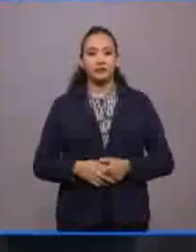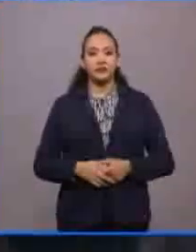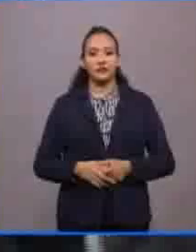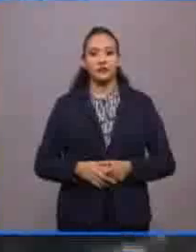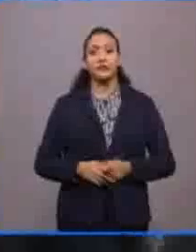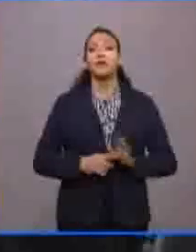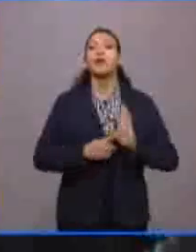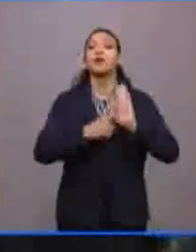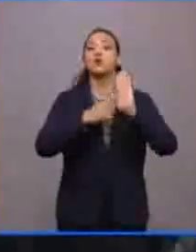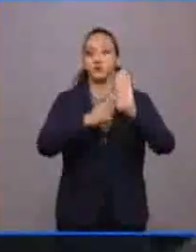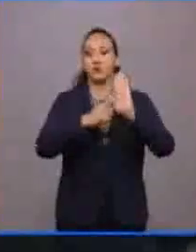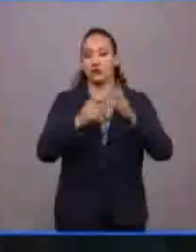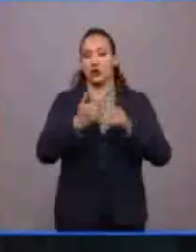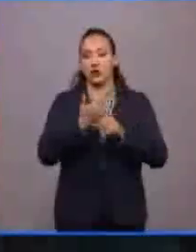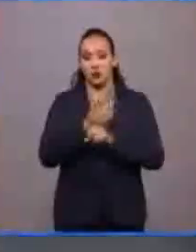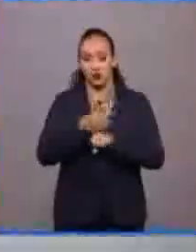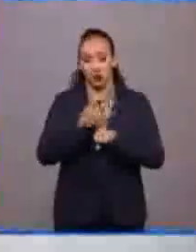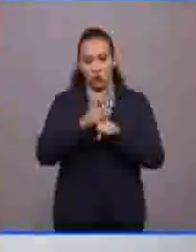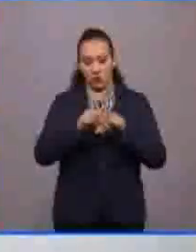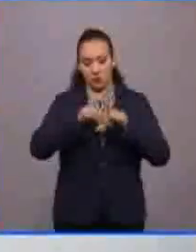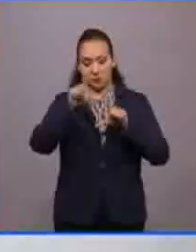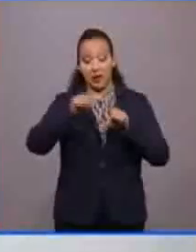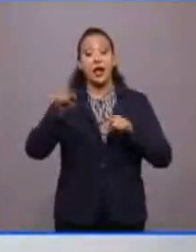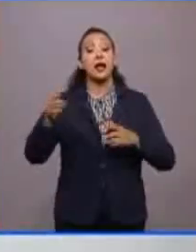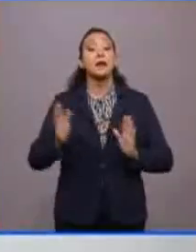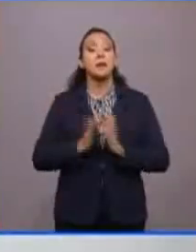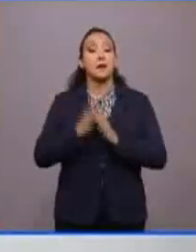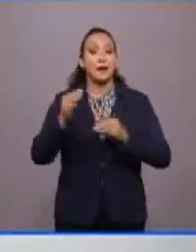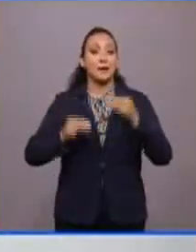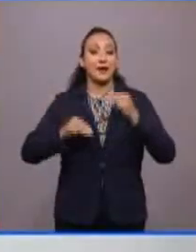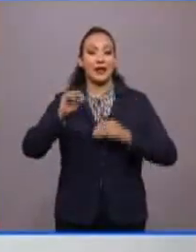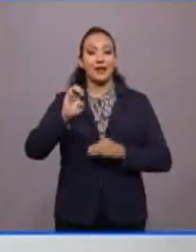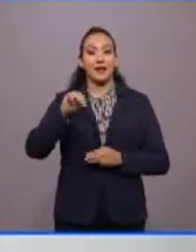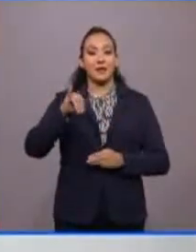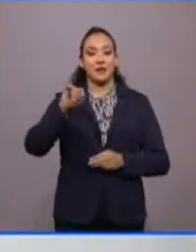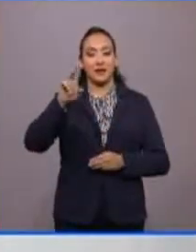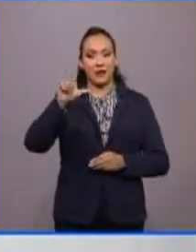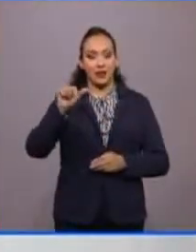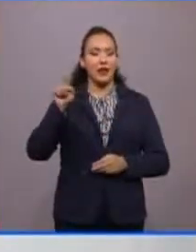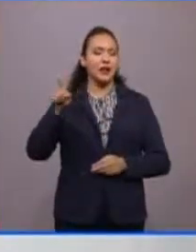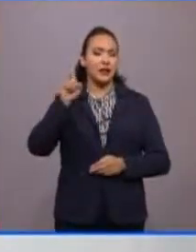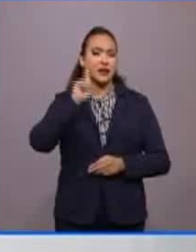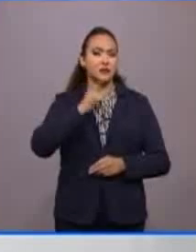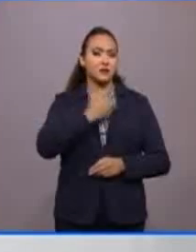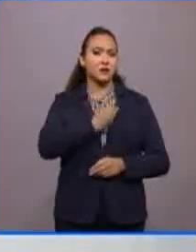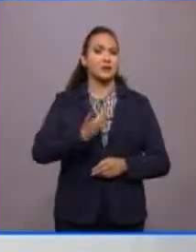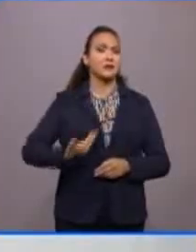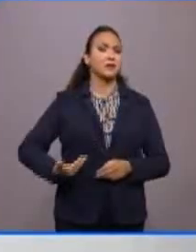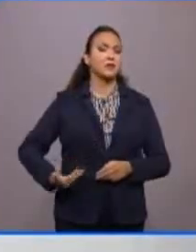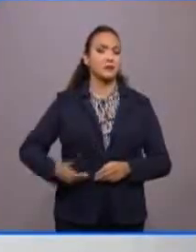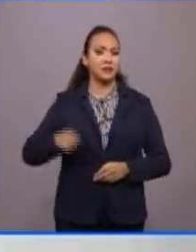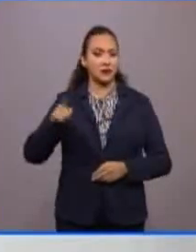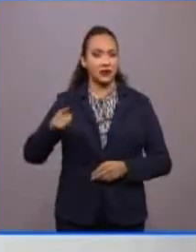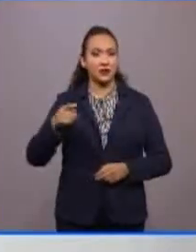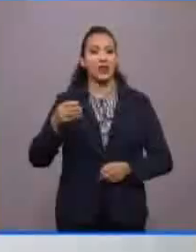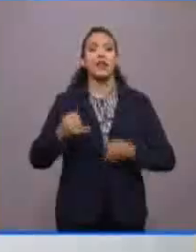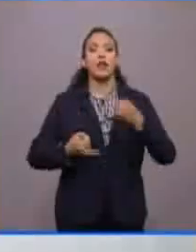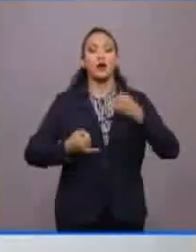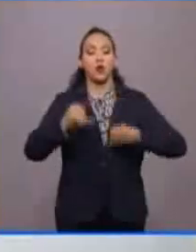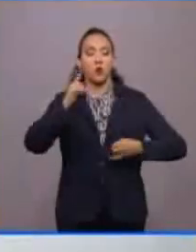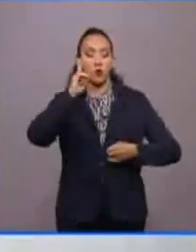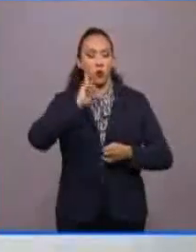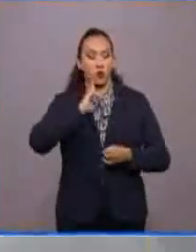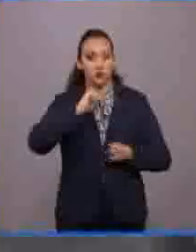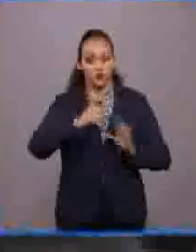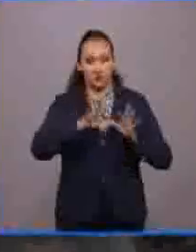En la presentación de este índice participó la magistrada María Emilia Molina, presidenta de la Asociación Mexicana de Juzgadoras, quien